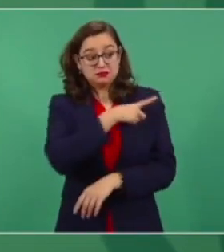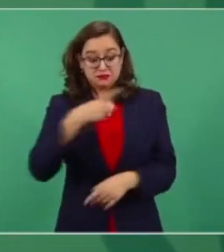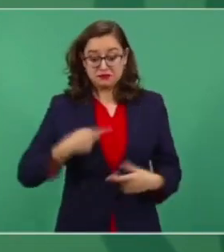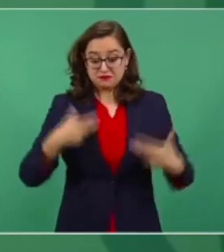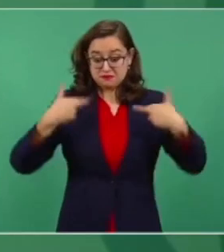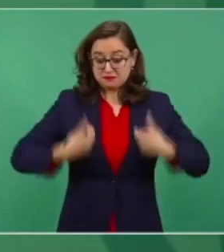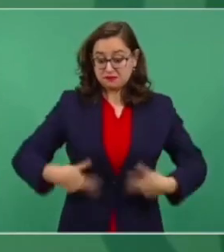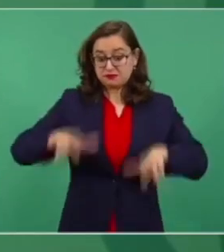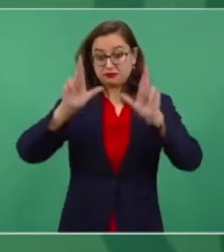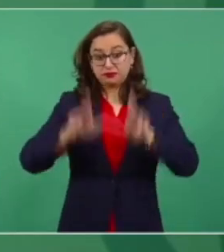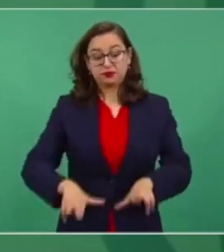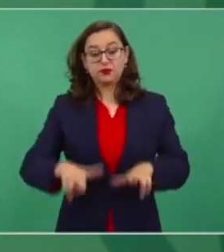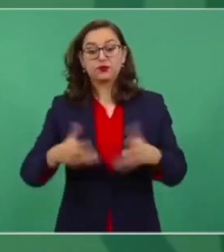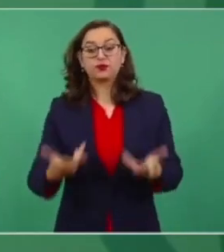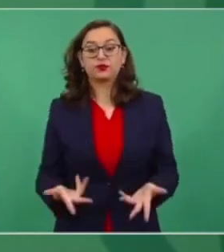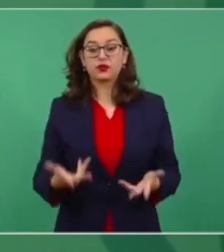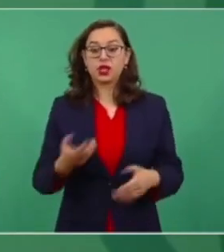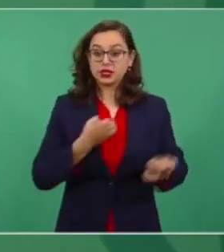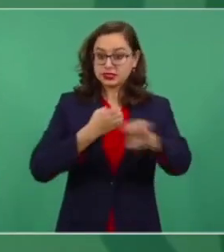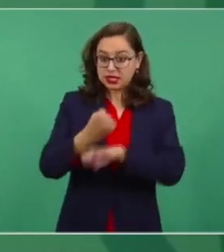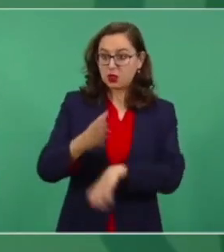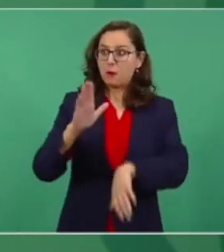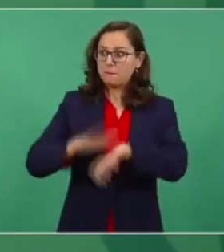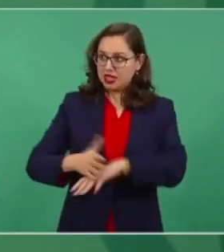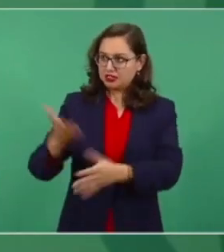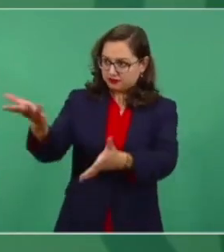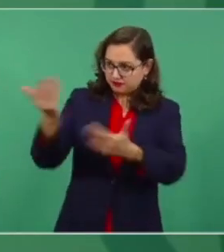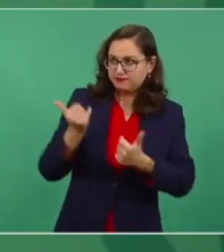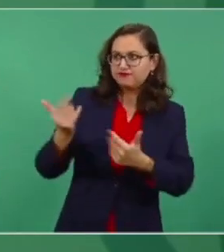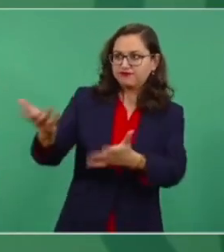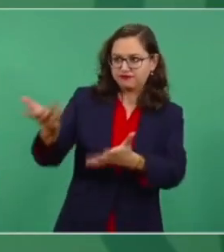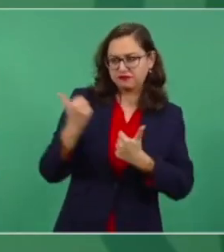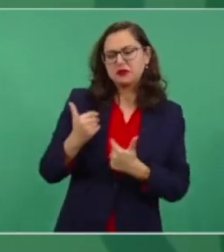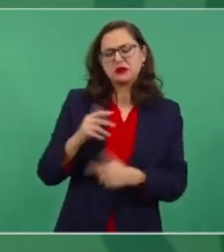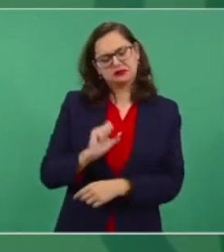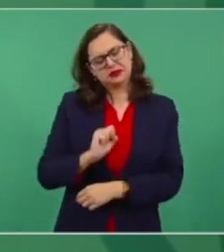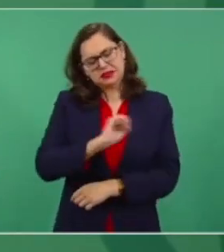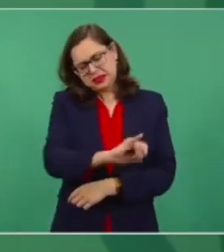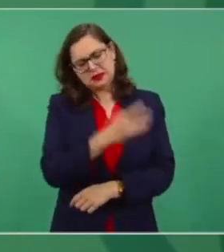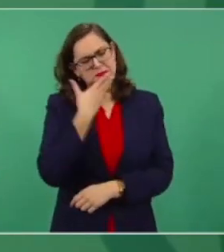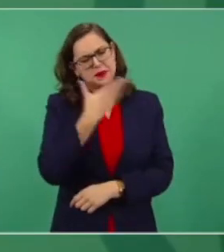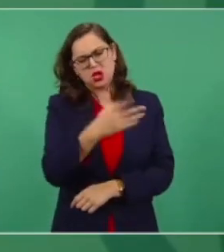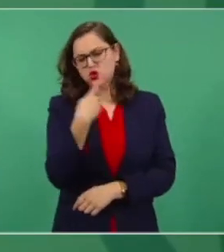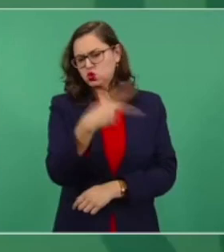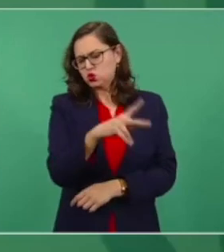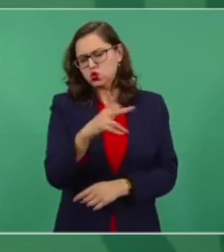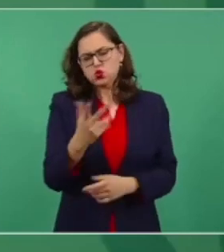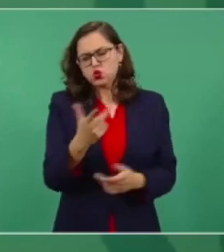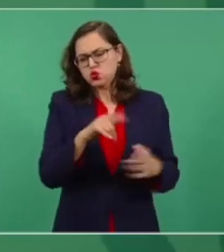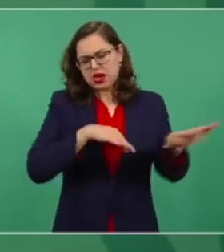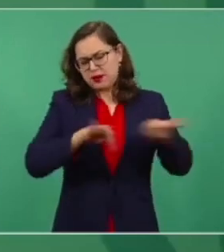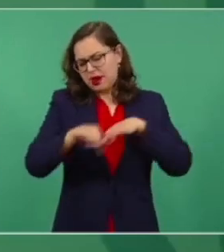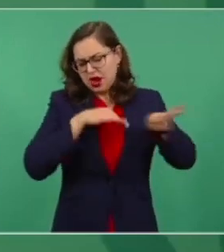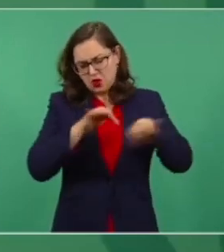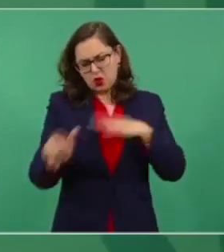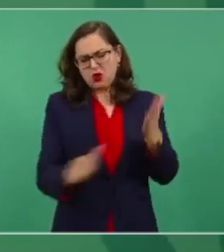buscar que el estado reciba más. Eso es legal, es